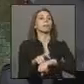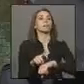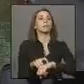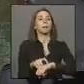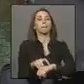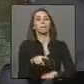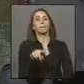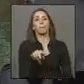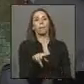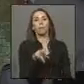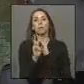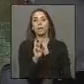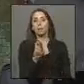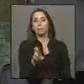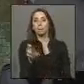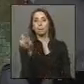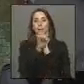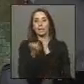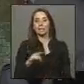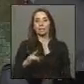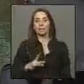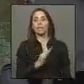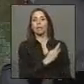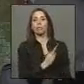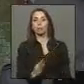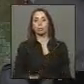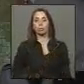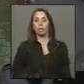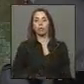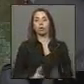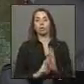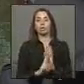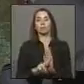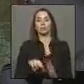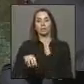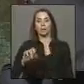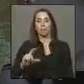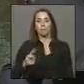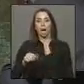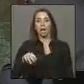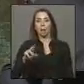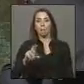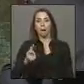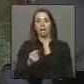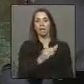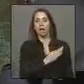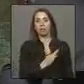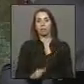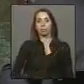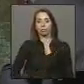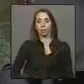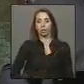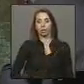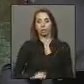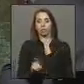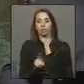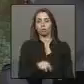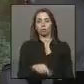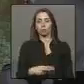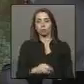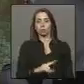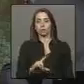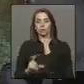Partido Socialista de Chile, el diputado representante de la provincia de Marga, diputado don Marcelo Chilling,